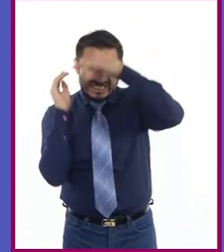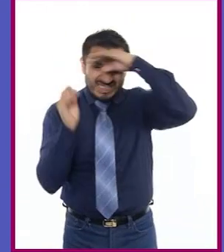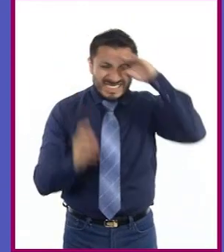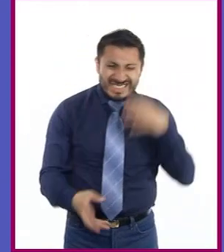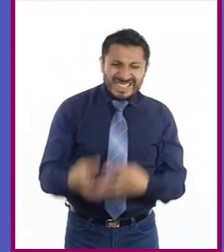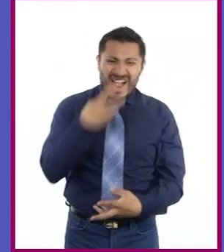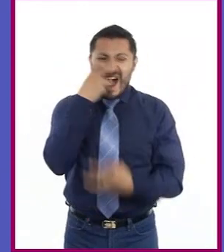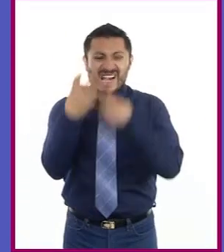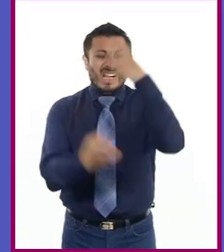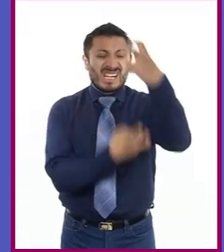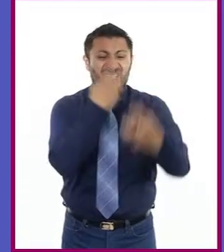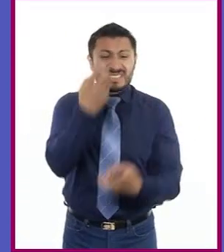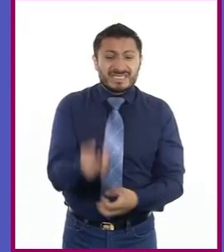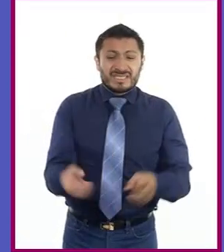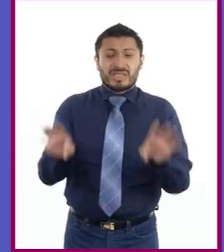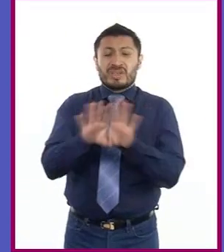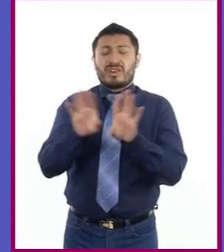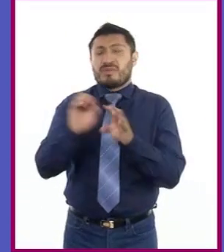de la muerte?